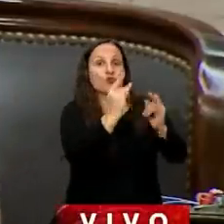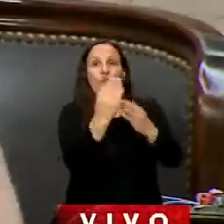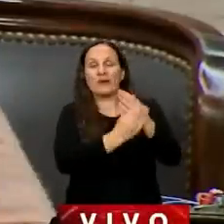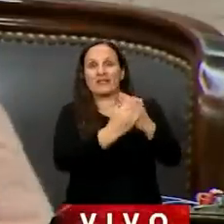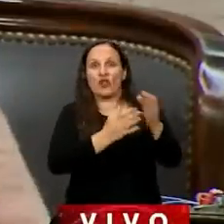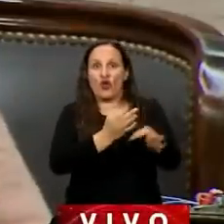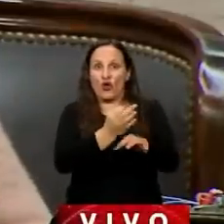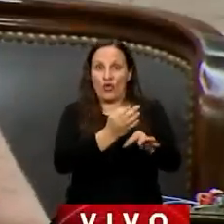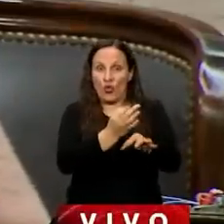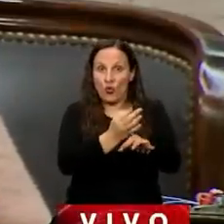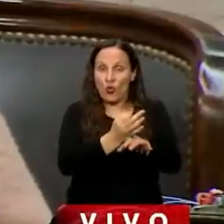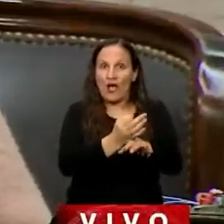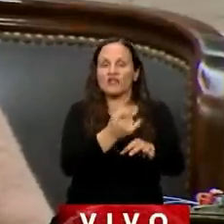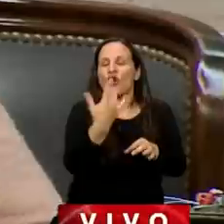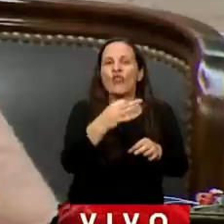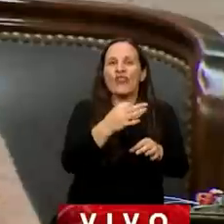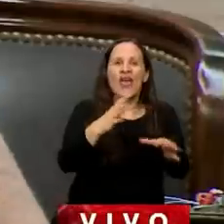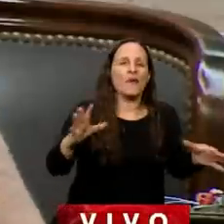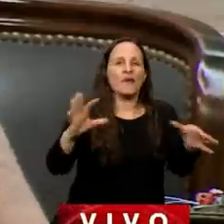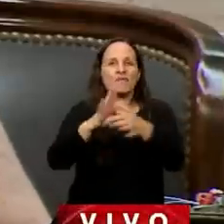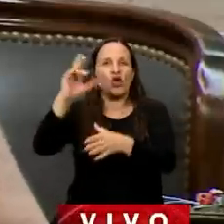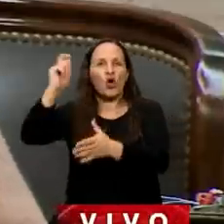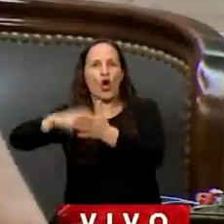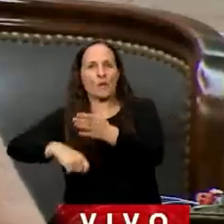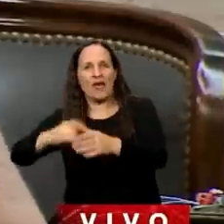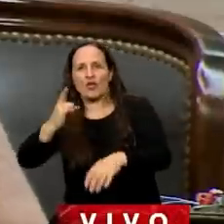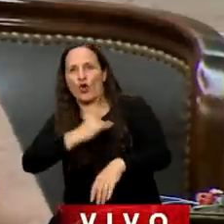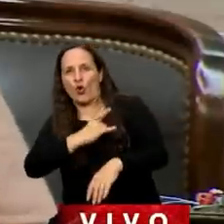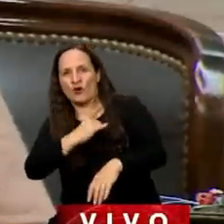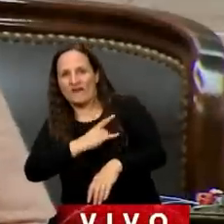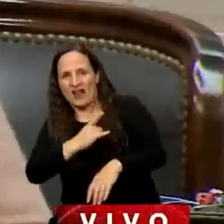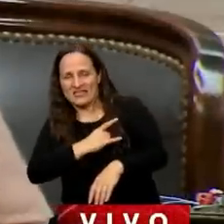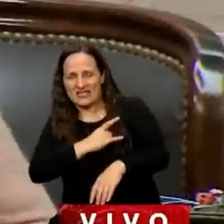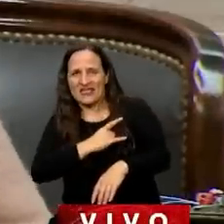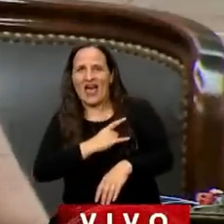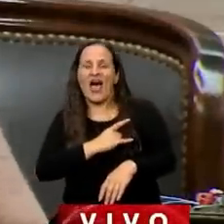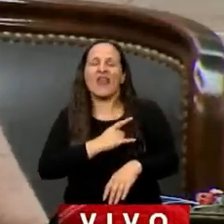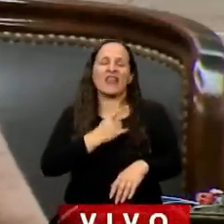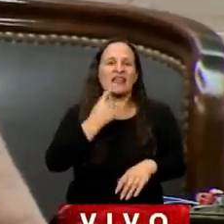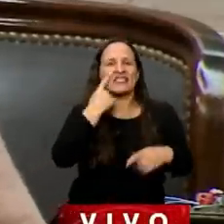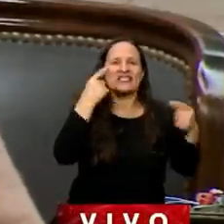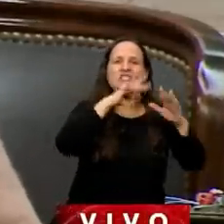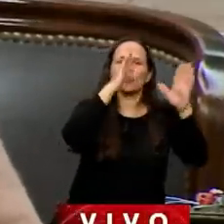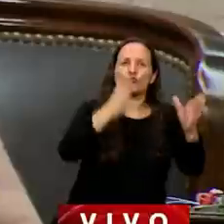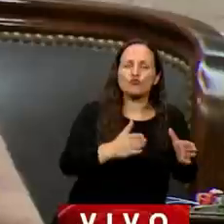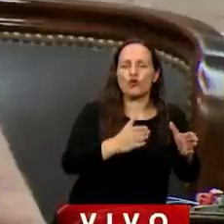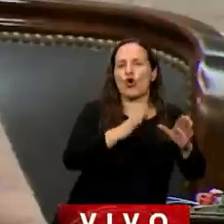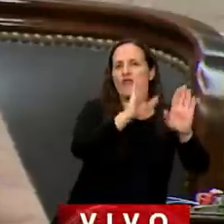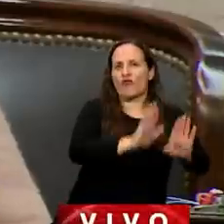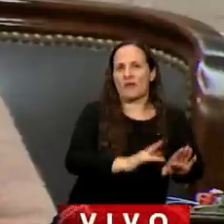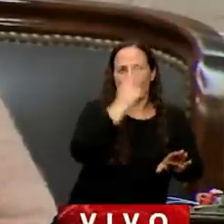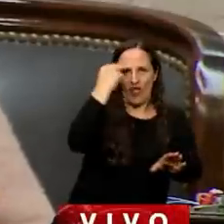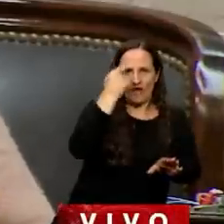promueva esta articulación a través de convenios entre universidades y las instituciones de formación en